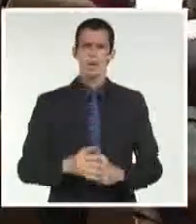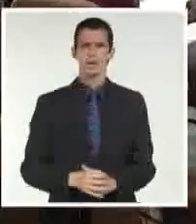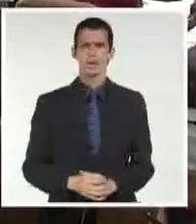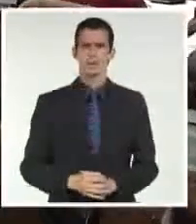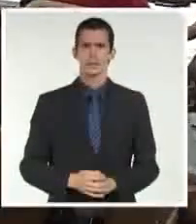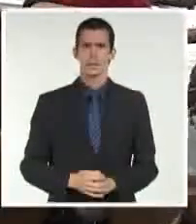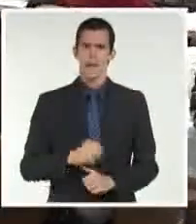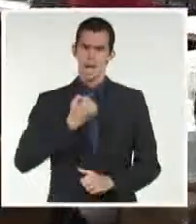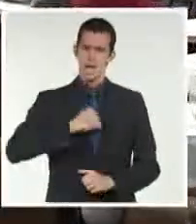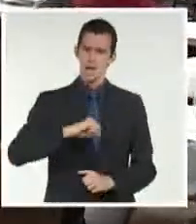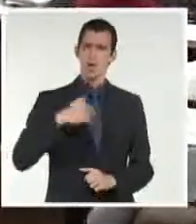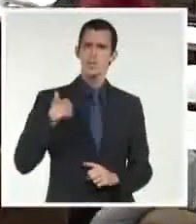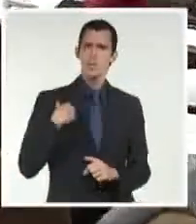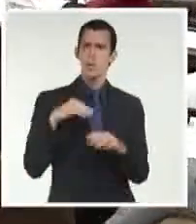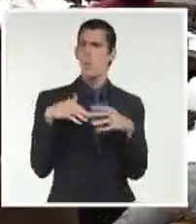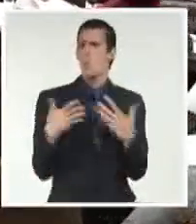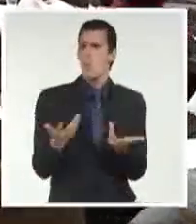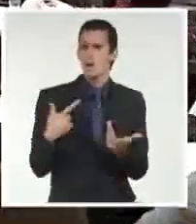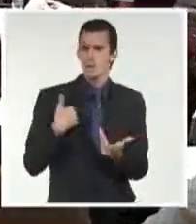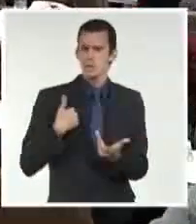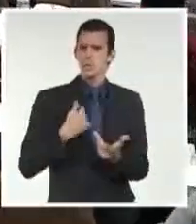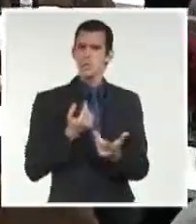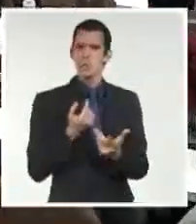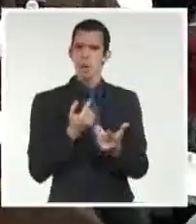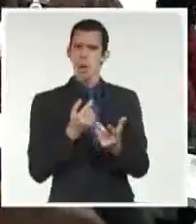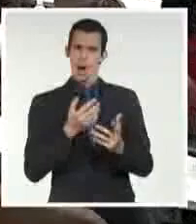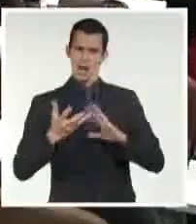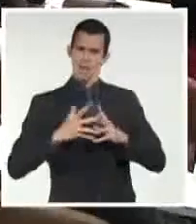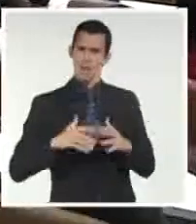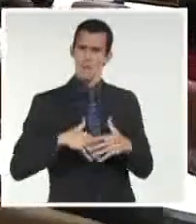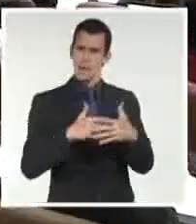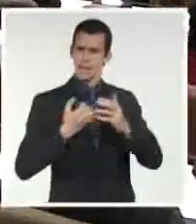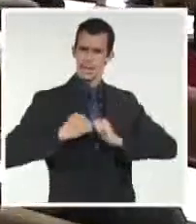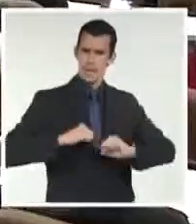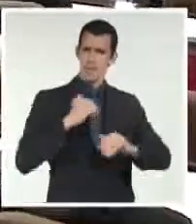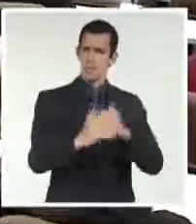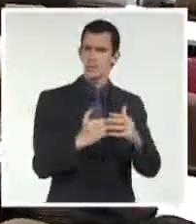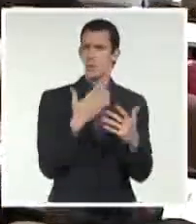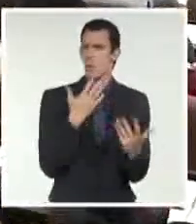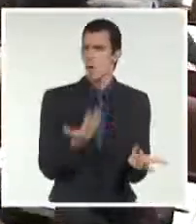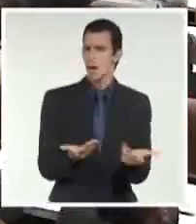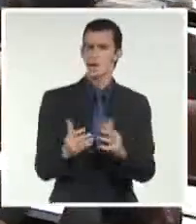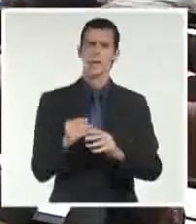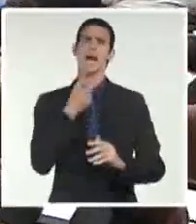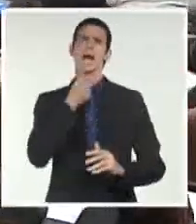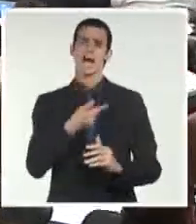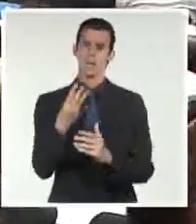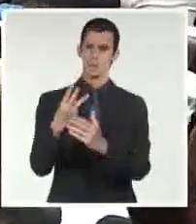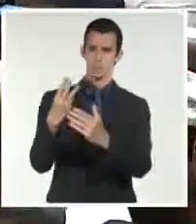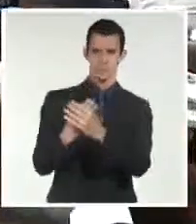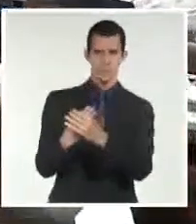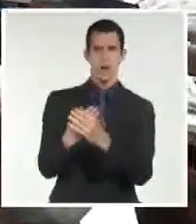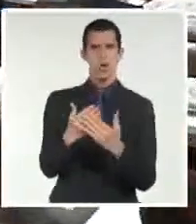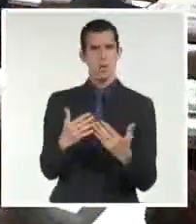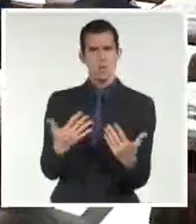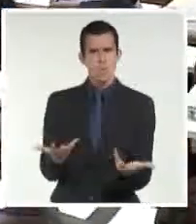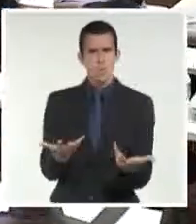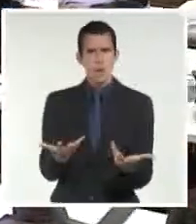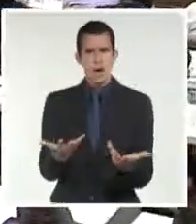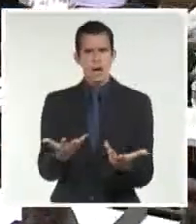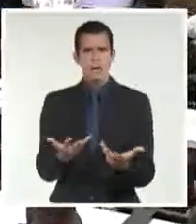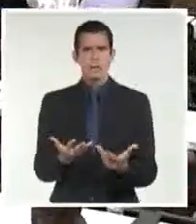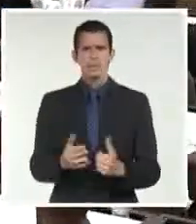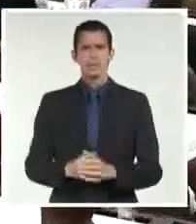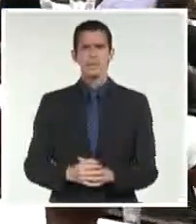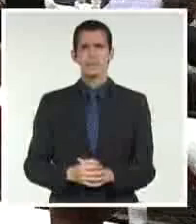prever herramientas de autoprotección de las personas ante situaciones de discapacidad sobrevinientes, pero en esa